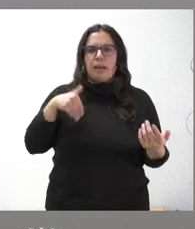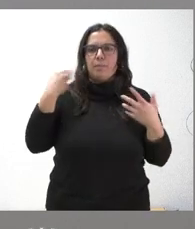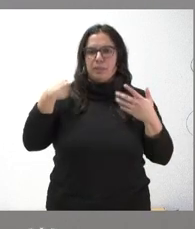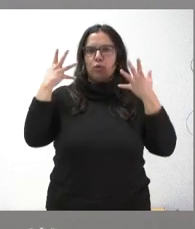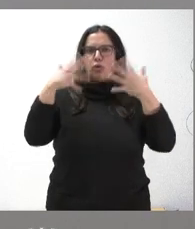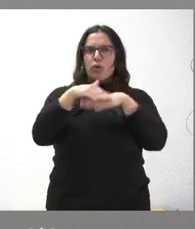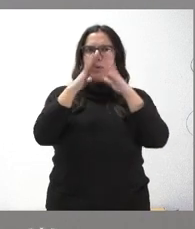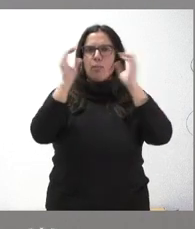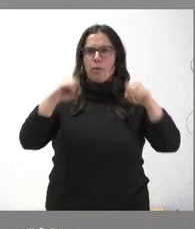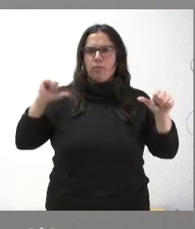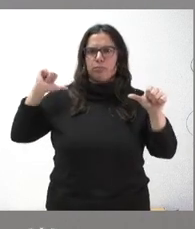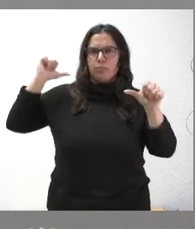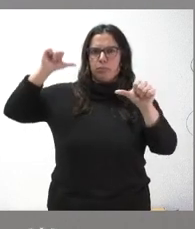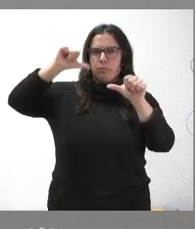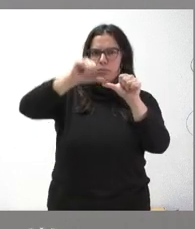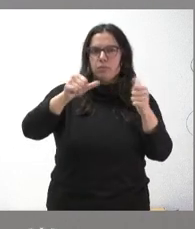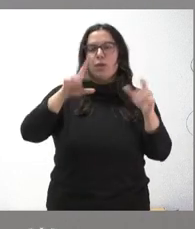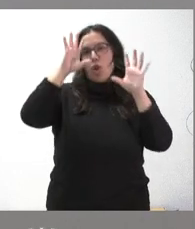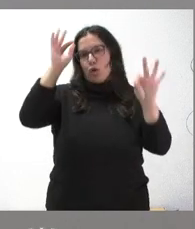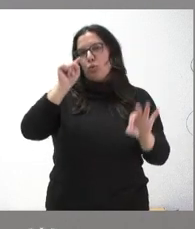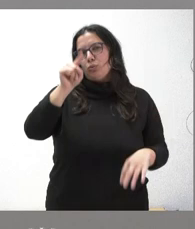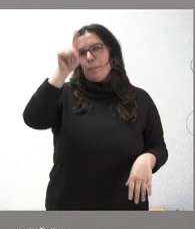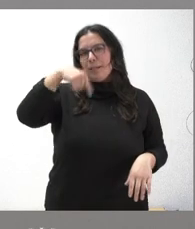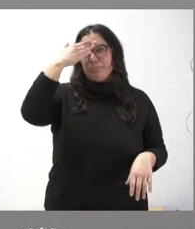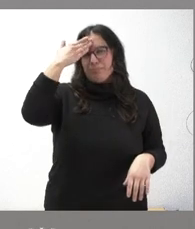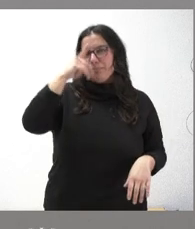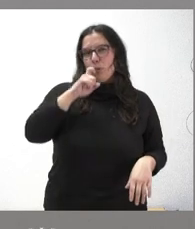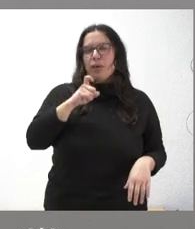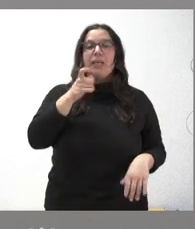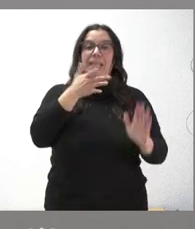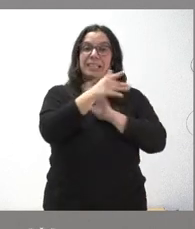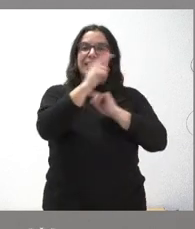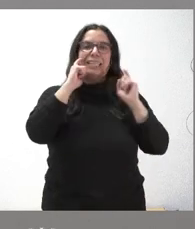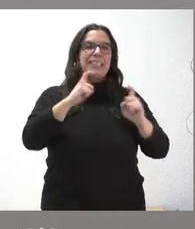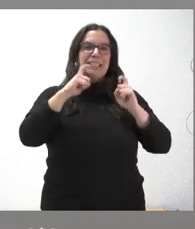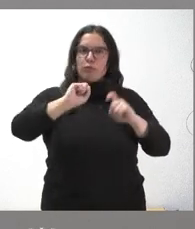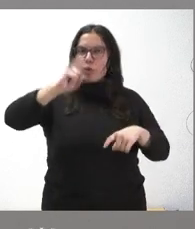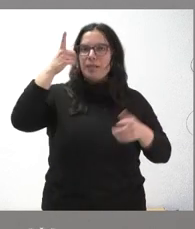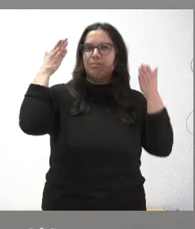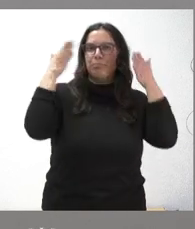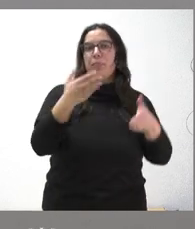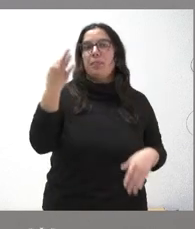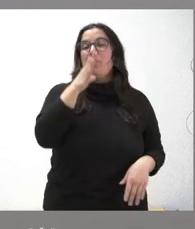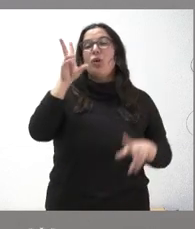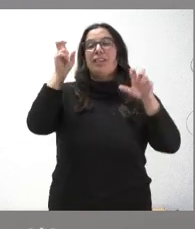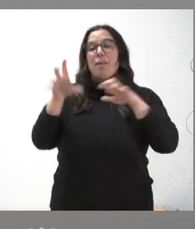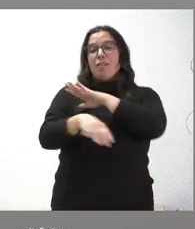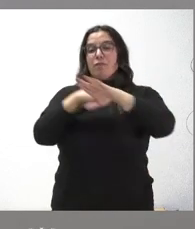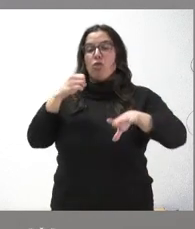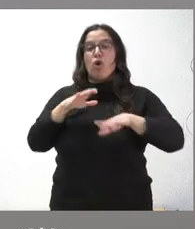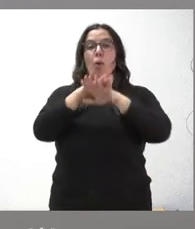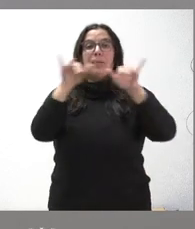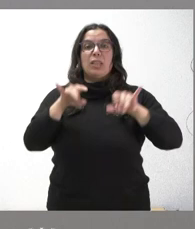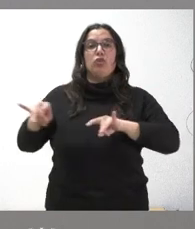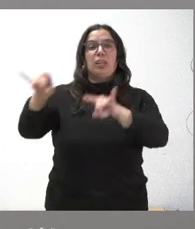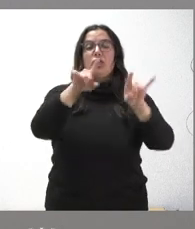de gobierno y que lógicamente usted también tendrá en la cabeza y por tanto es ahí donde tenemos que hacer el esfuerzo porque el cuanto al fondo de compensación territorial el problema que